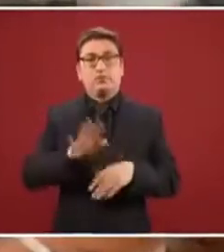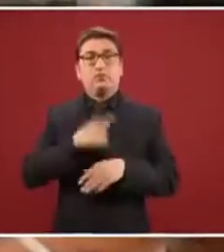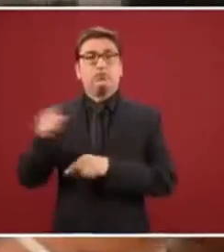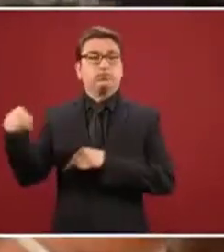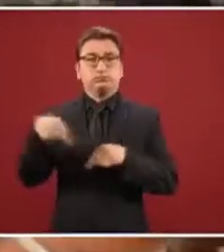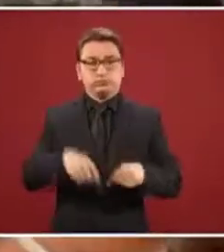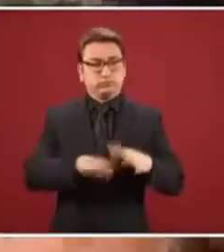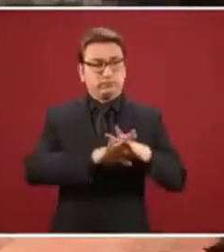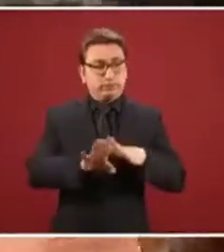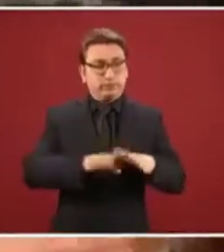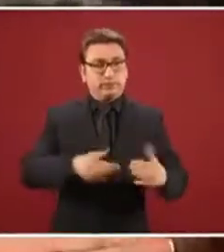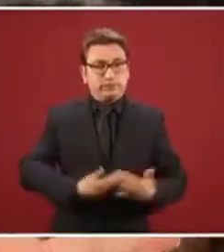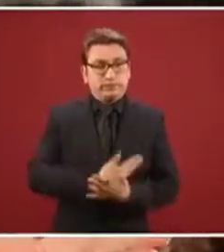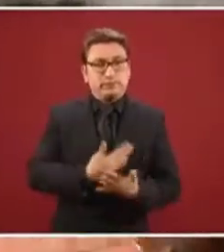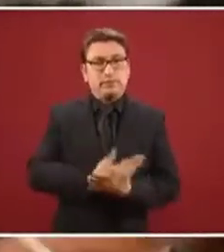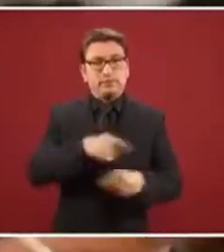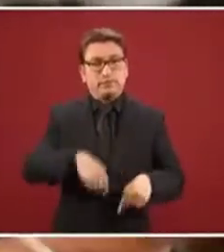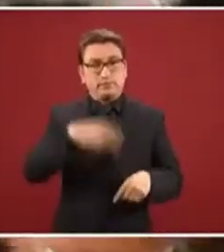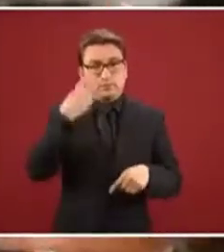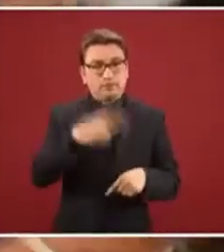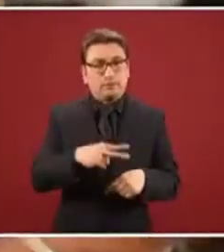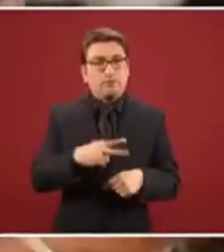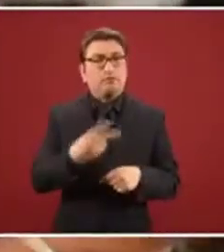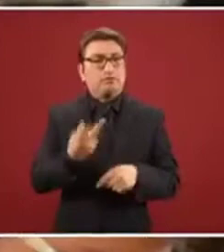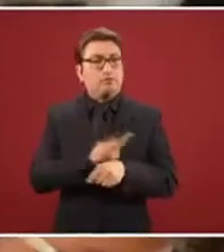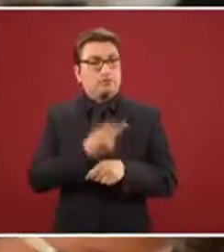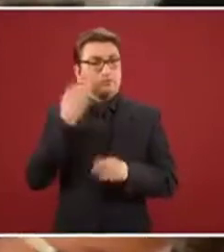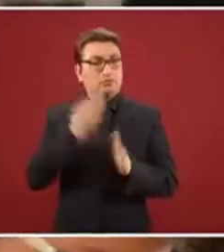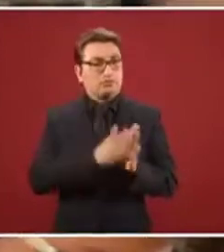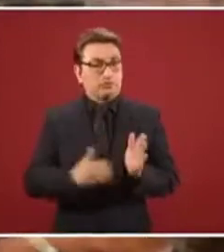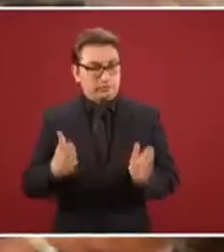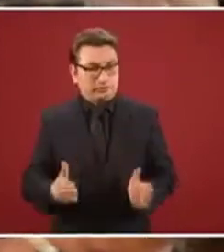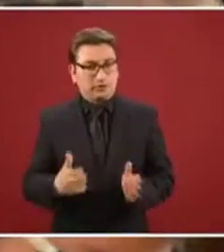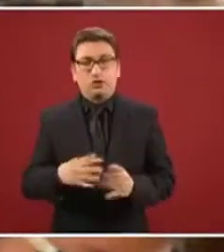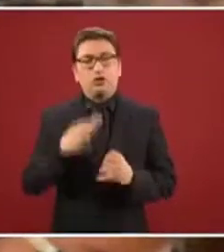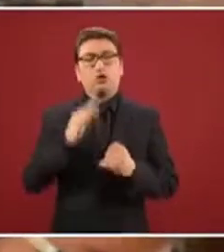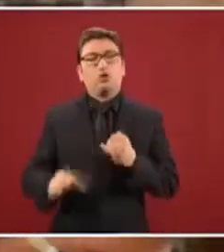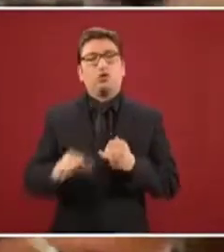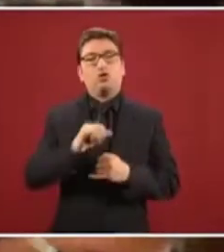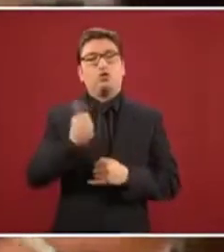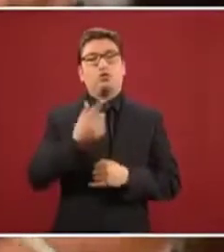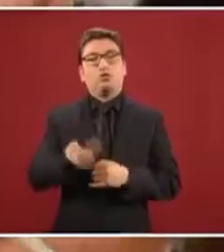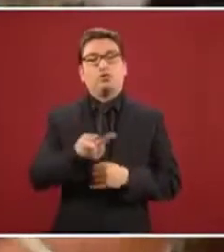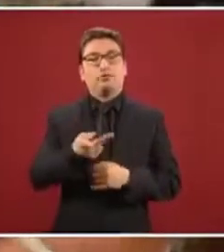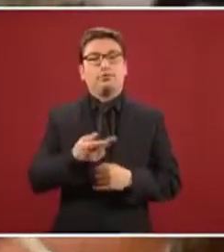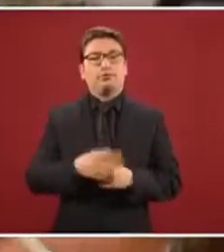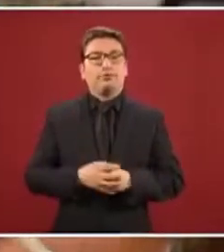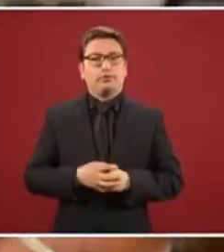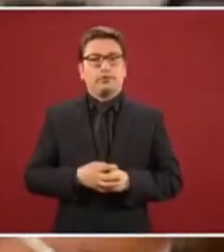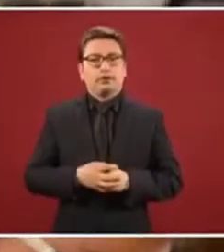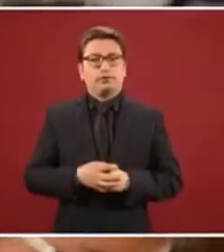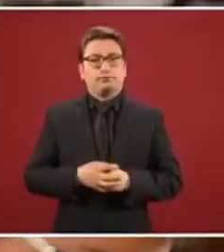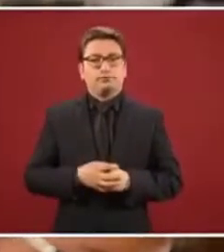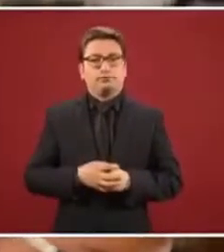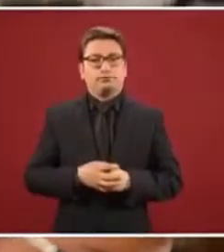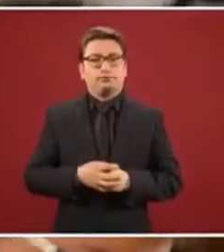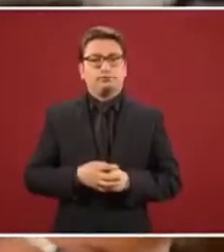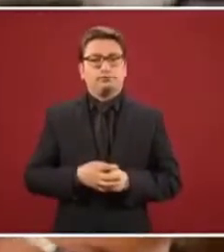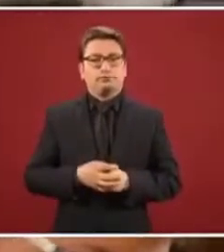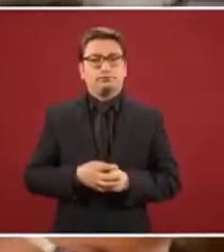de, por lo menos de este periodo. Y bueno, de último, otra pregunta, ¿ya tendrá perfil